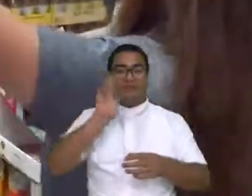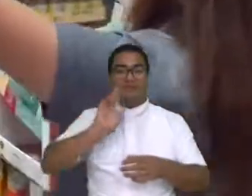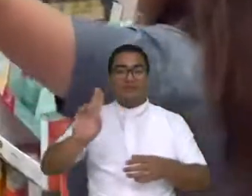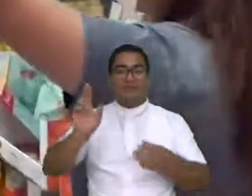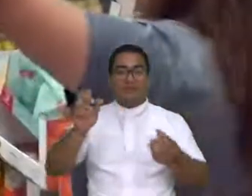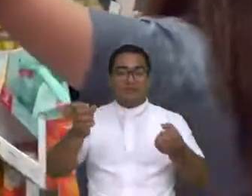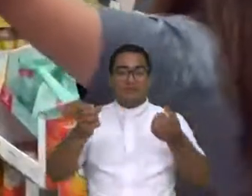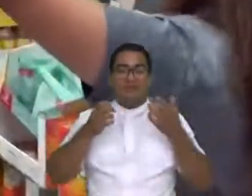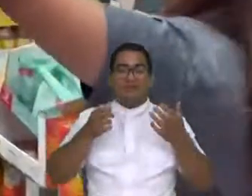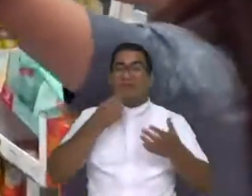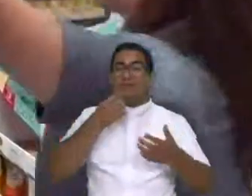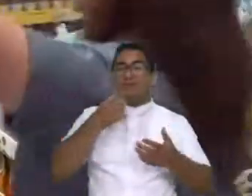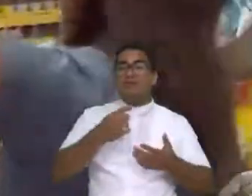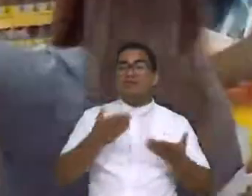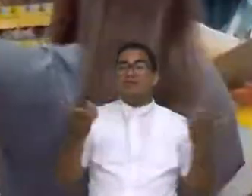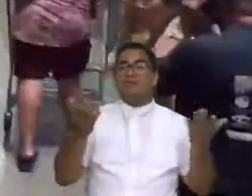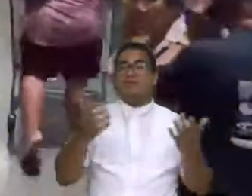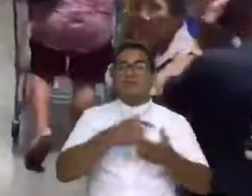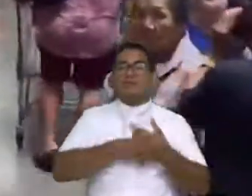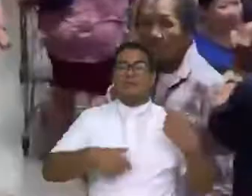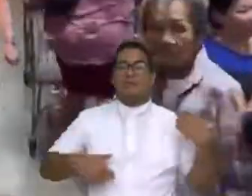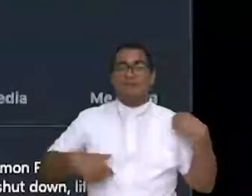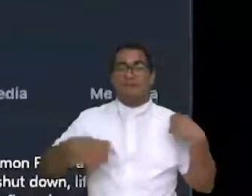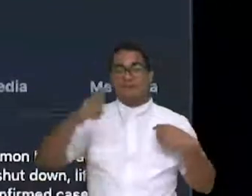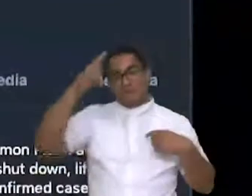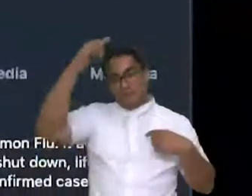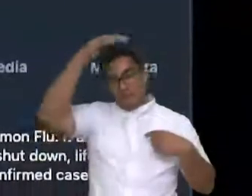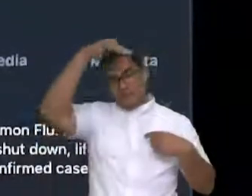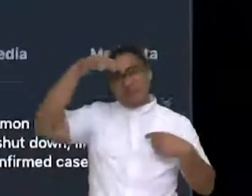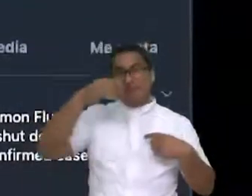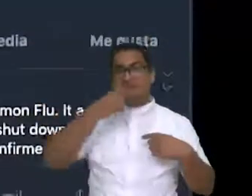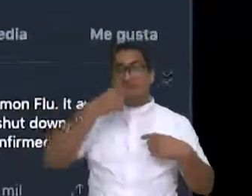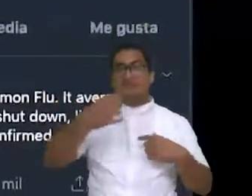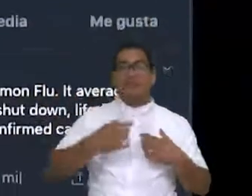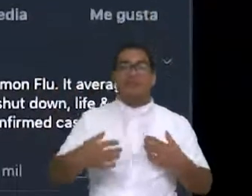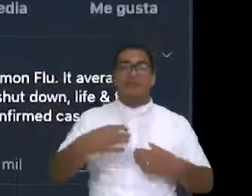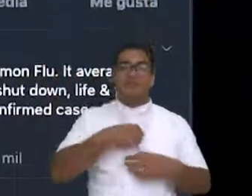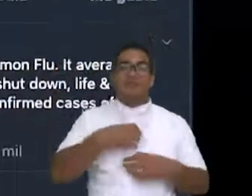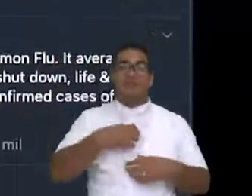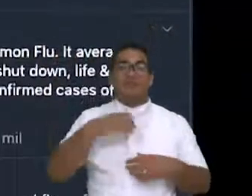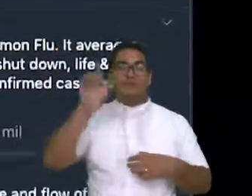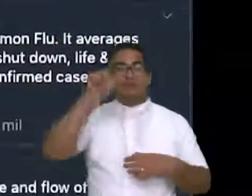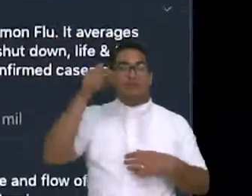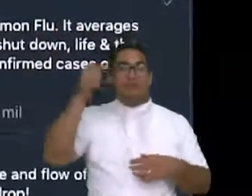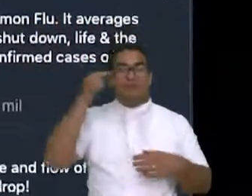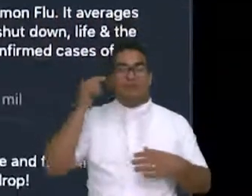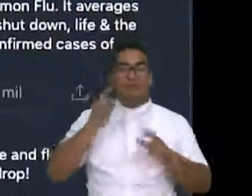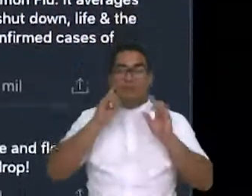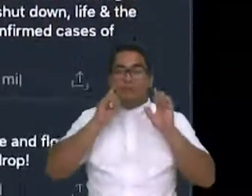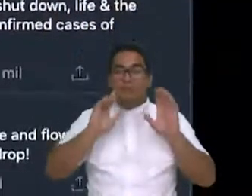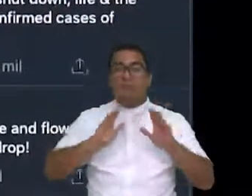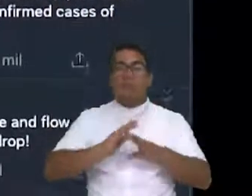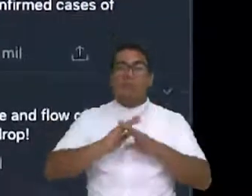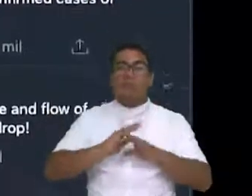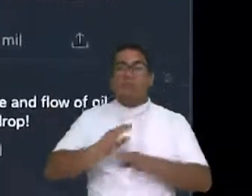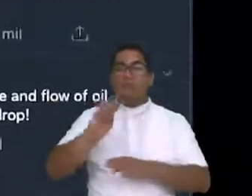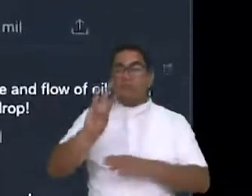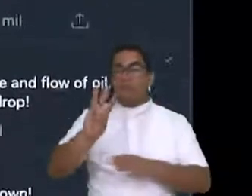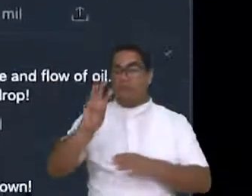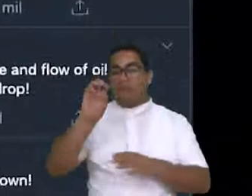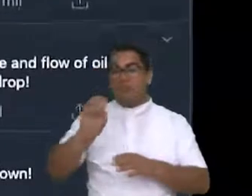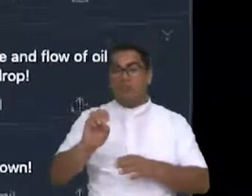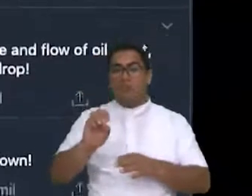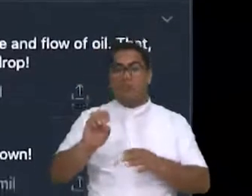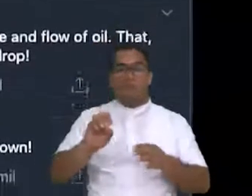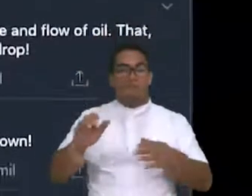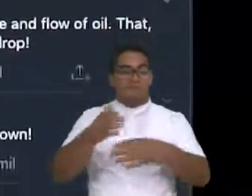Hopkins, a pesar de que el presidente Donald Trump ha defendido la respuesta de su gobierno a la emergencia sanitaria. Al menos 30 de los 50 estados